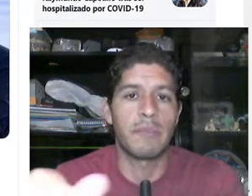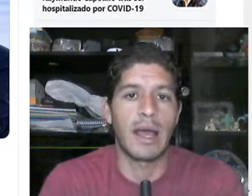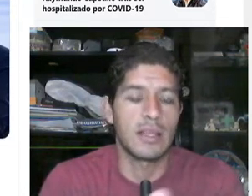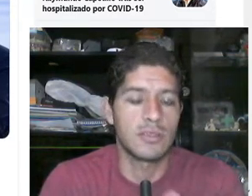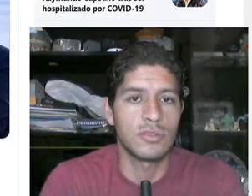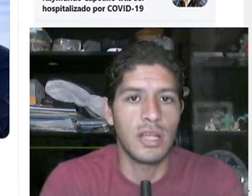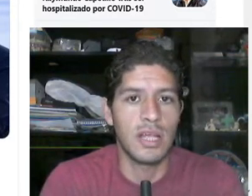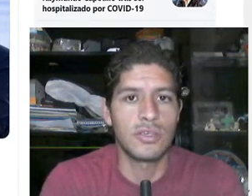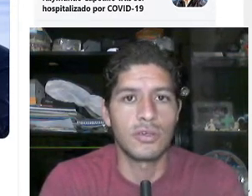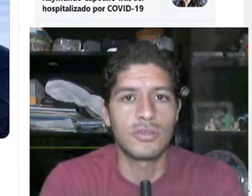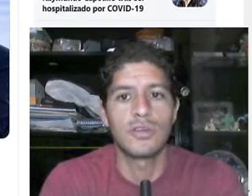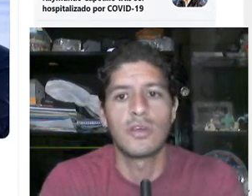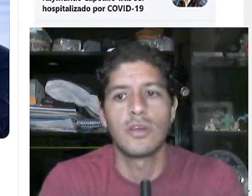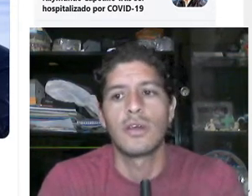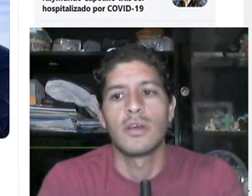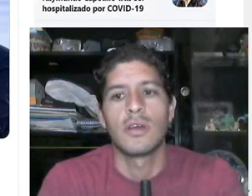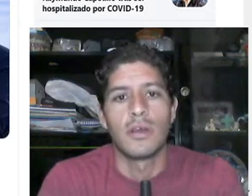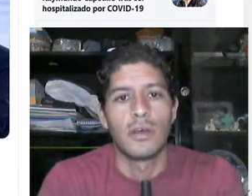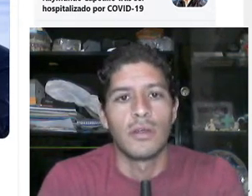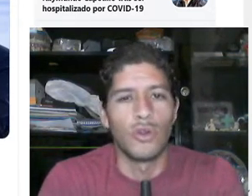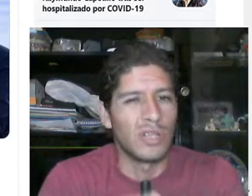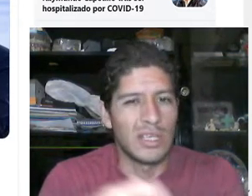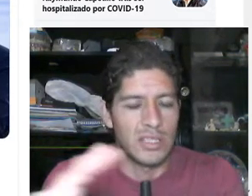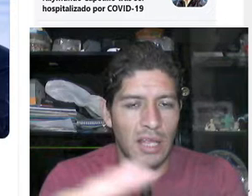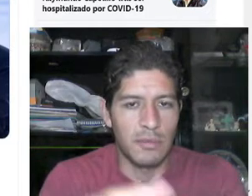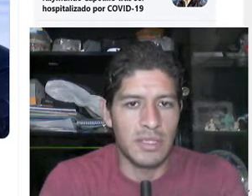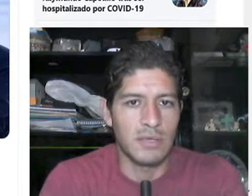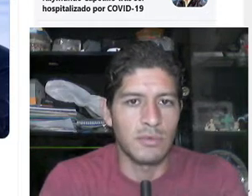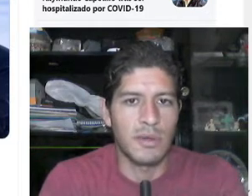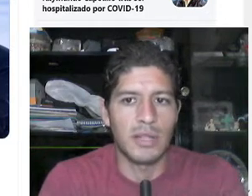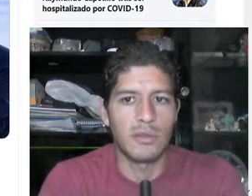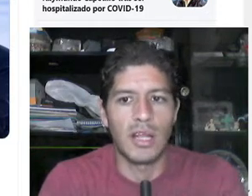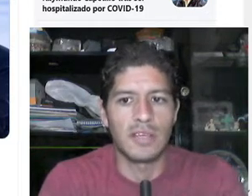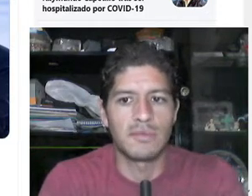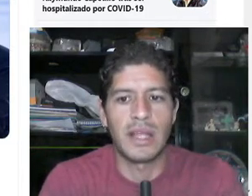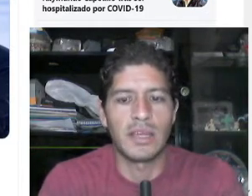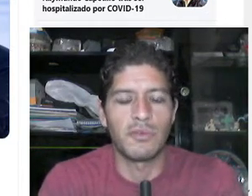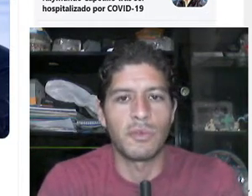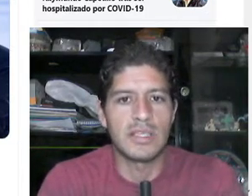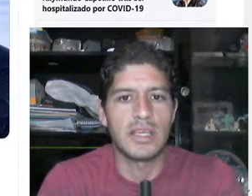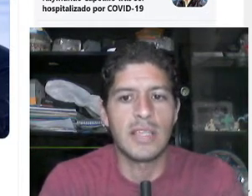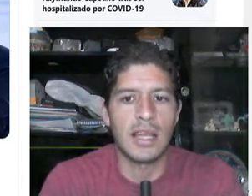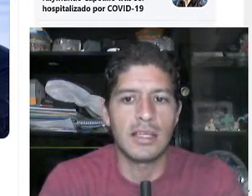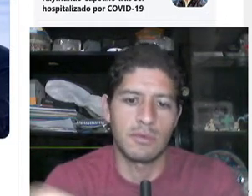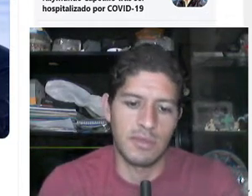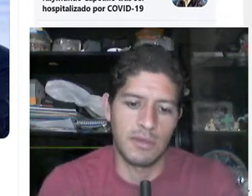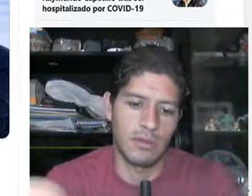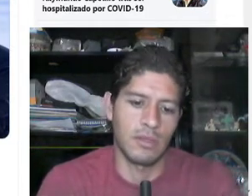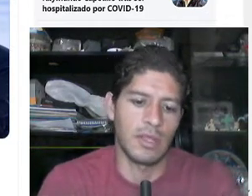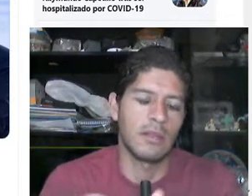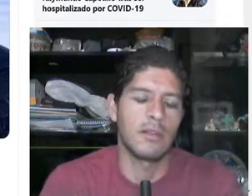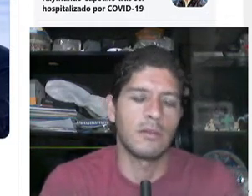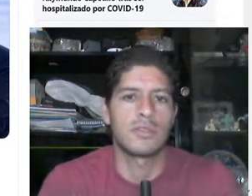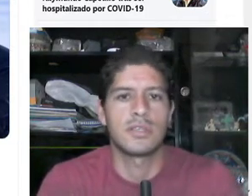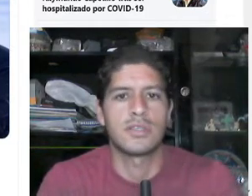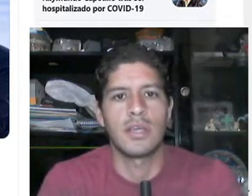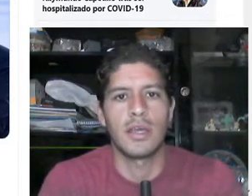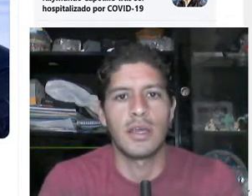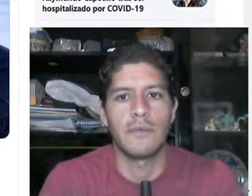volver a pagar estos derechos. No necesariamente estamos hablando de las plataformas digitales, estamos hablando de